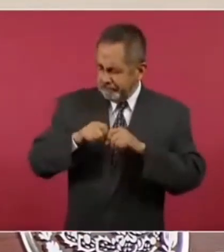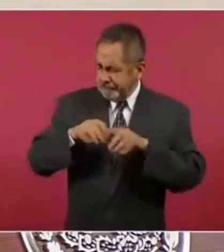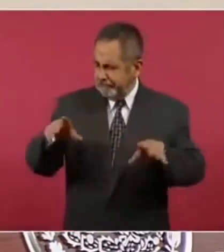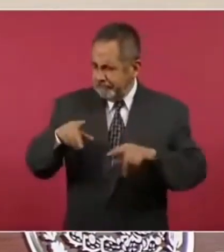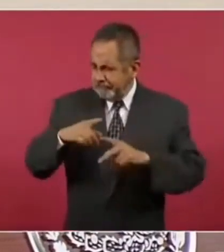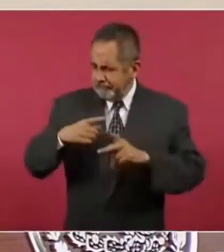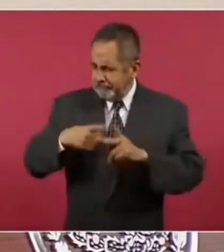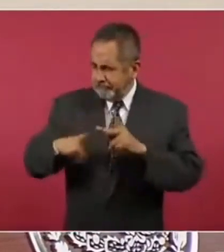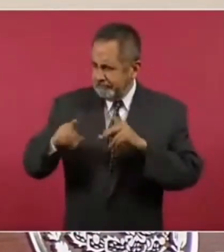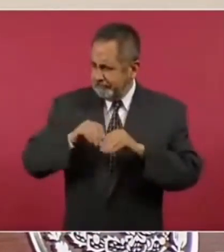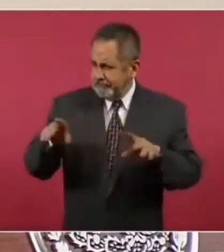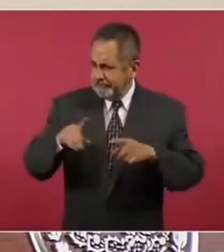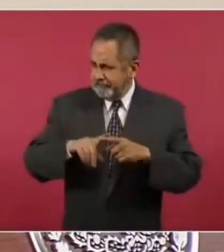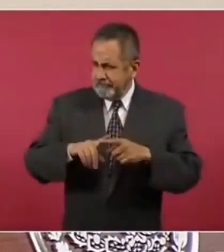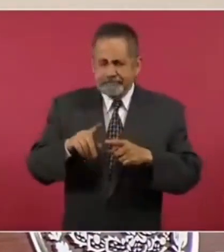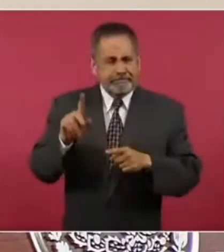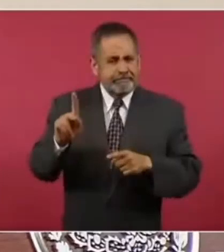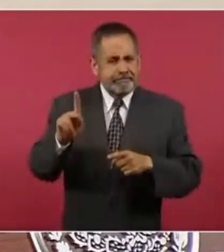Pedro